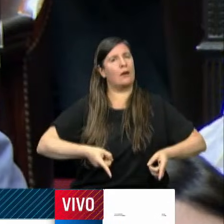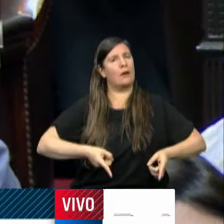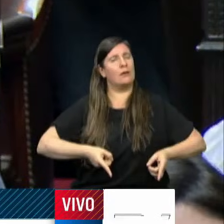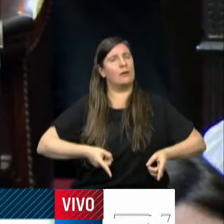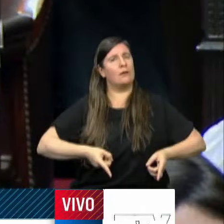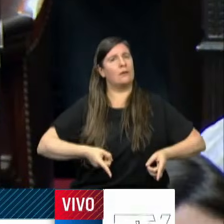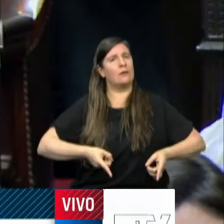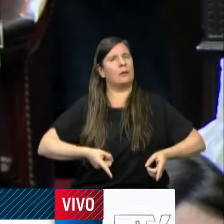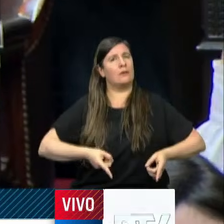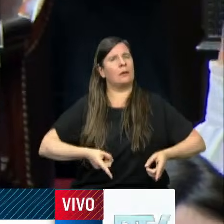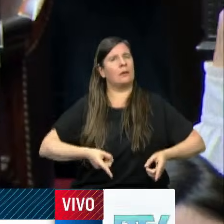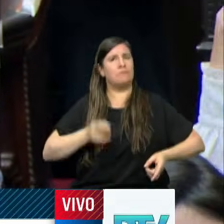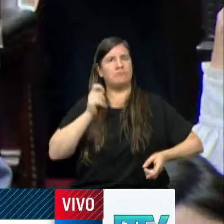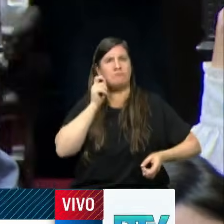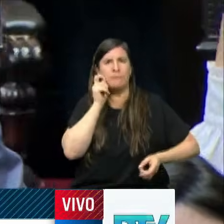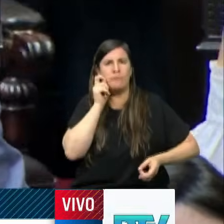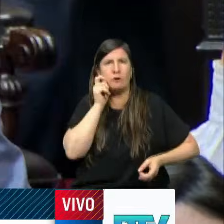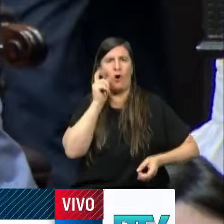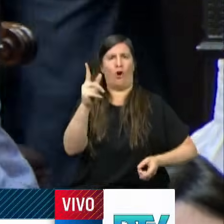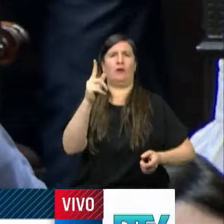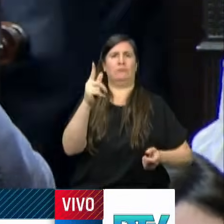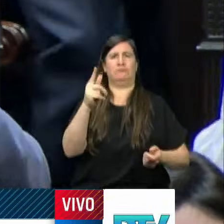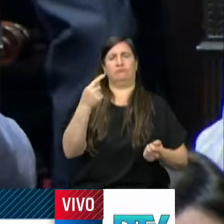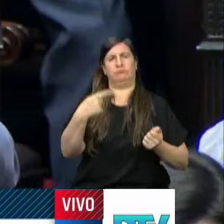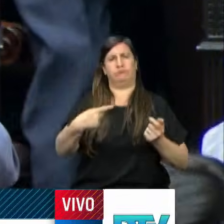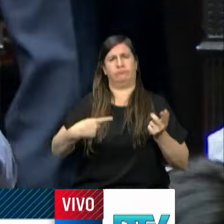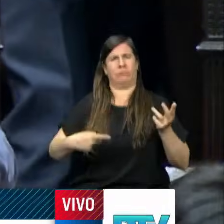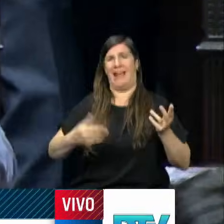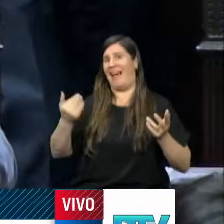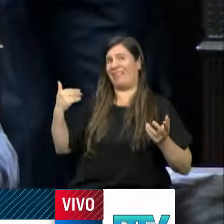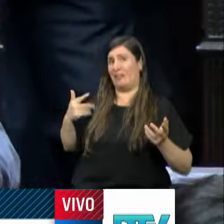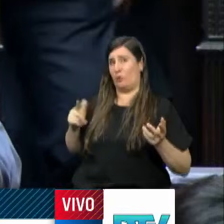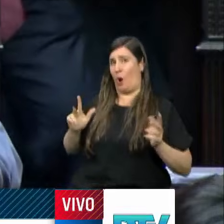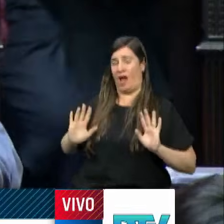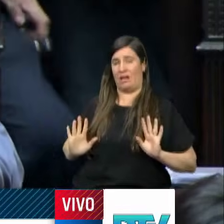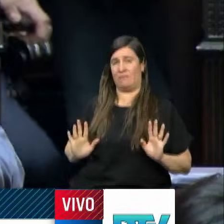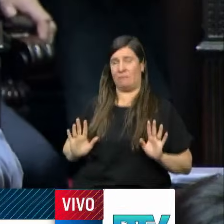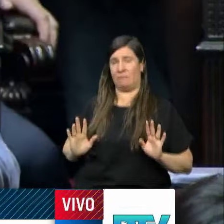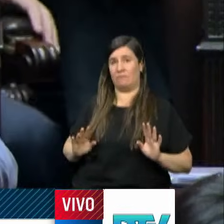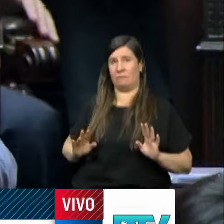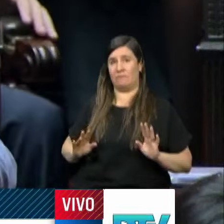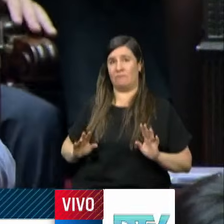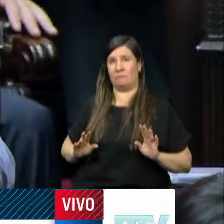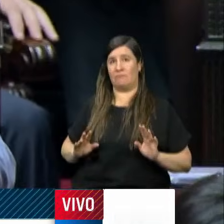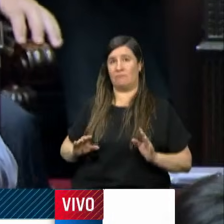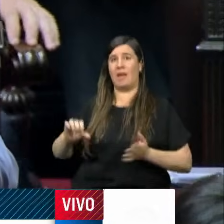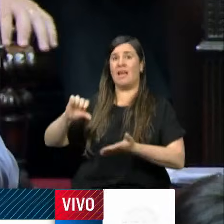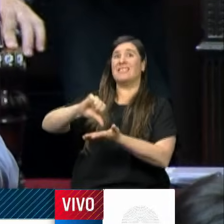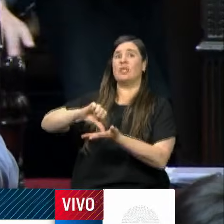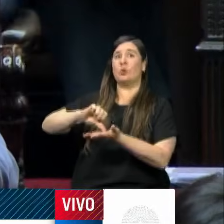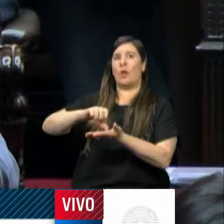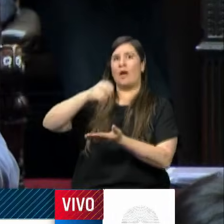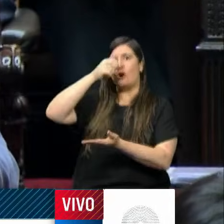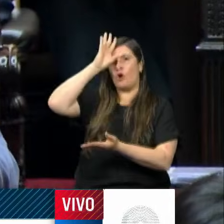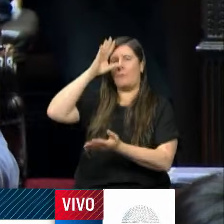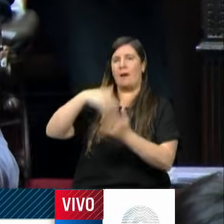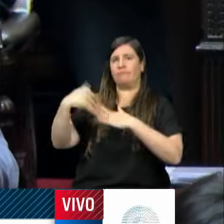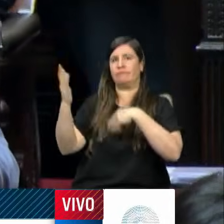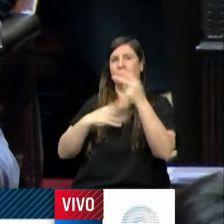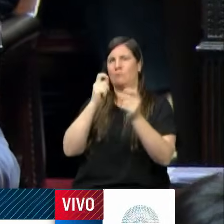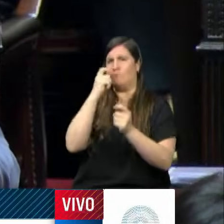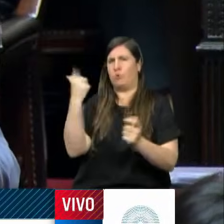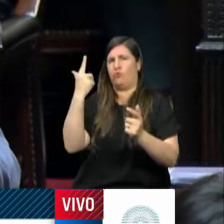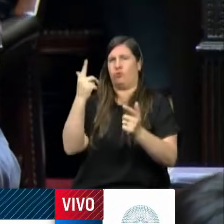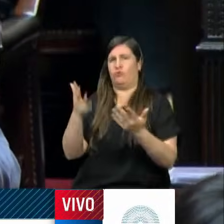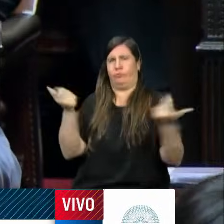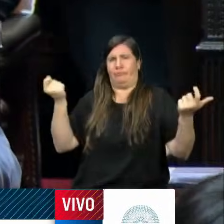lo que no se había logrado en años. Roma no se construye en un día.